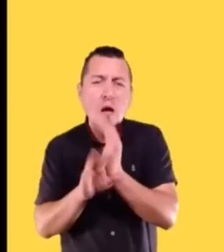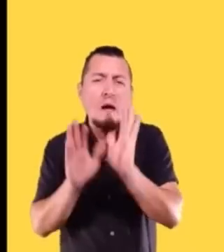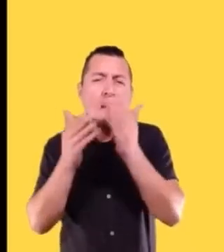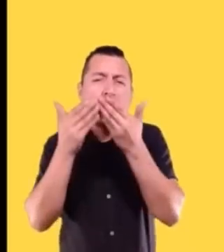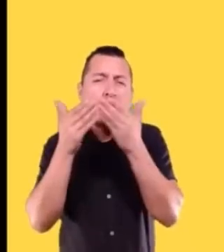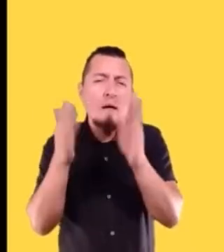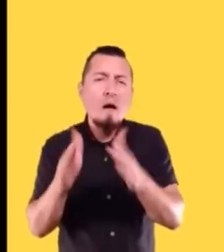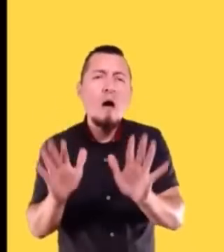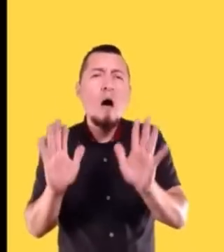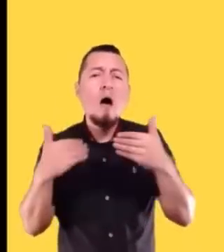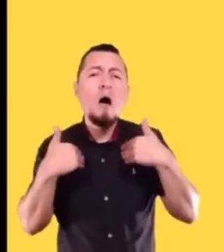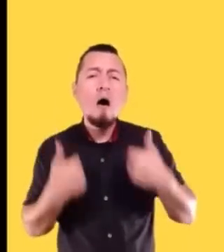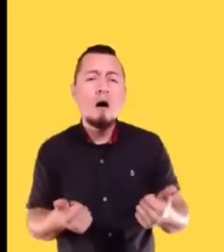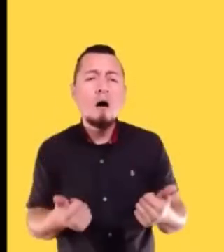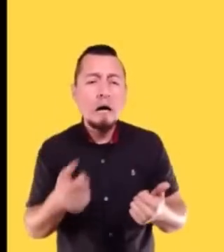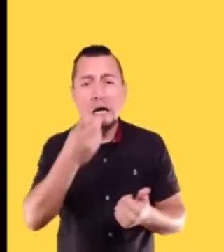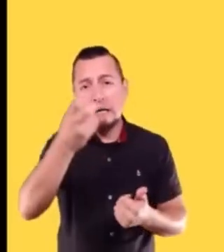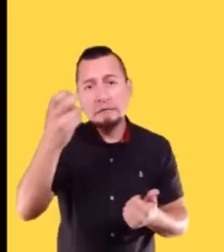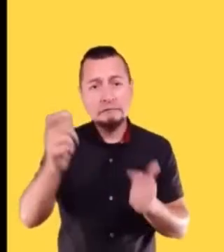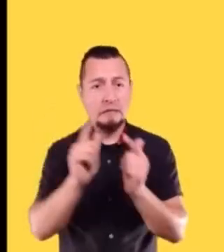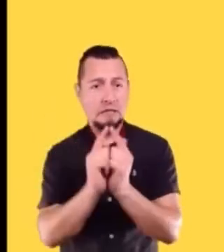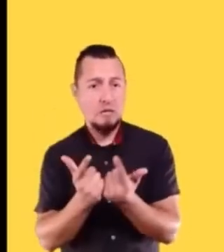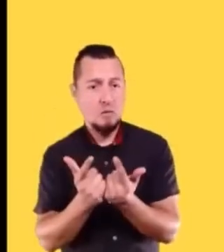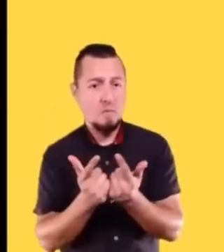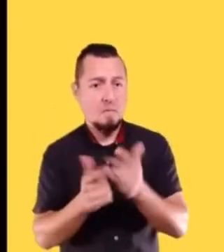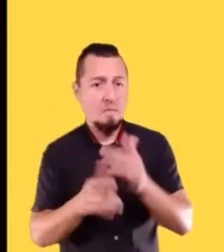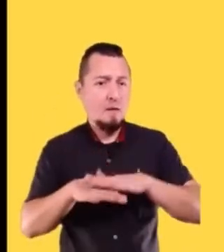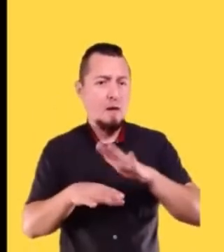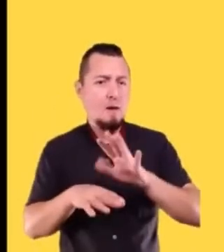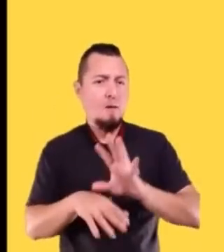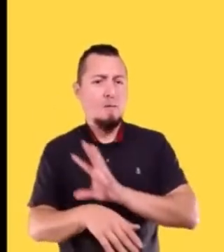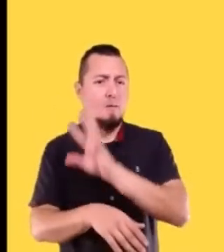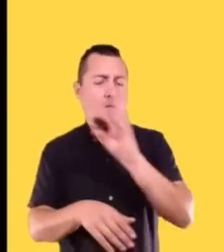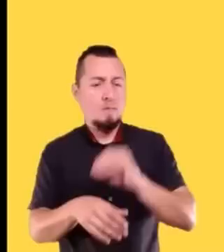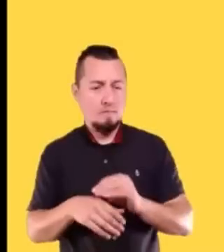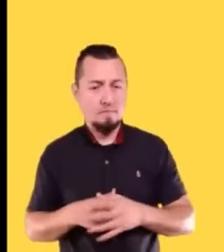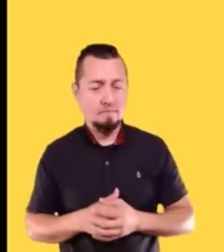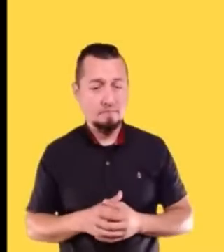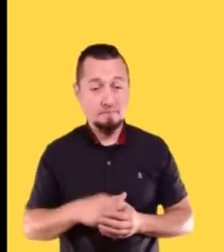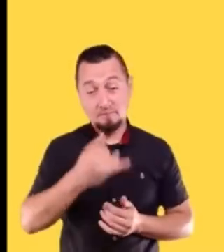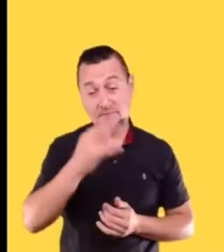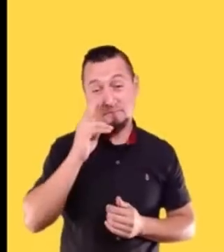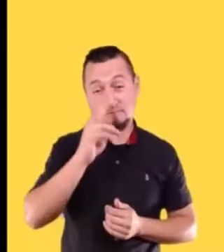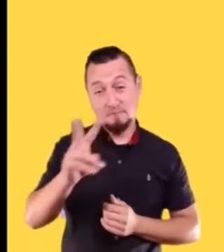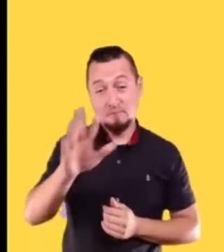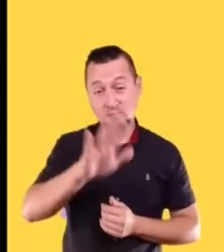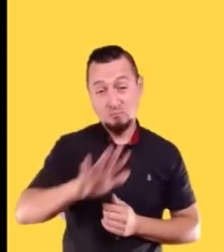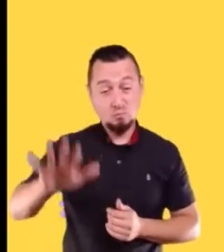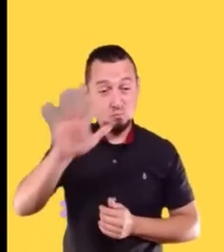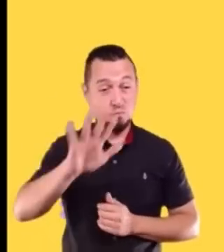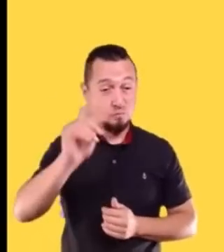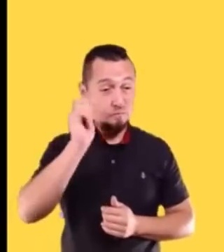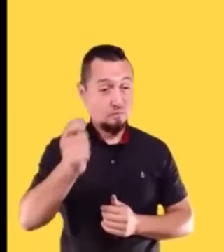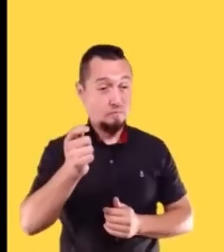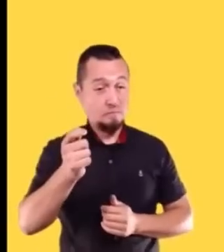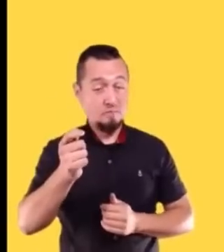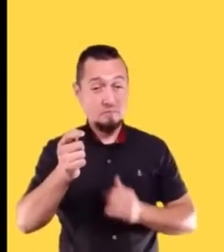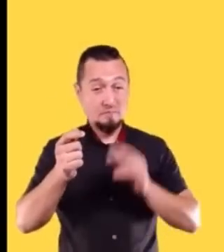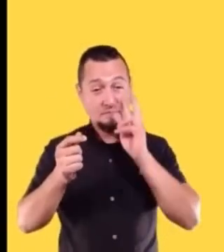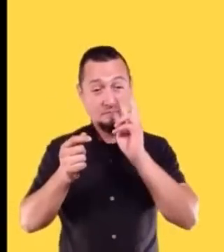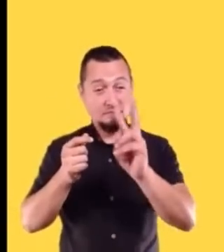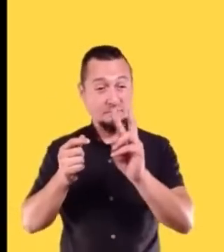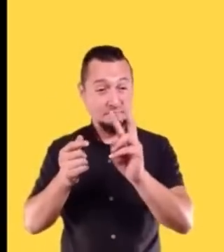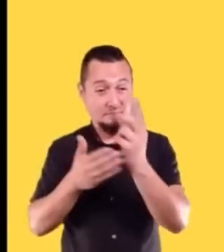en estos libros de texto. Vemos, por un lado, esa gráfica,